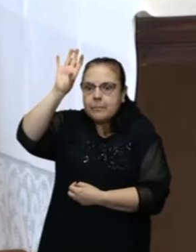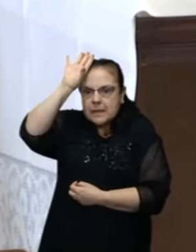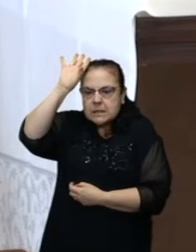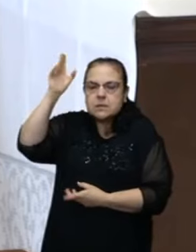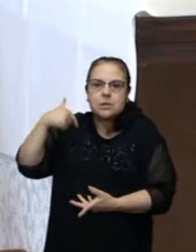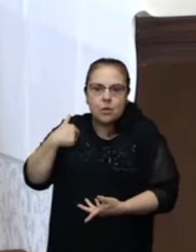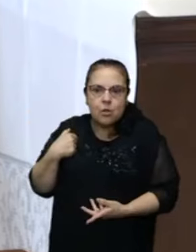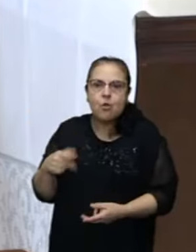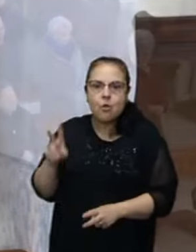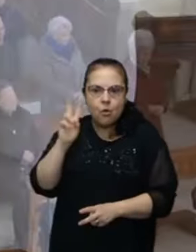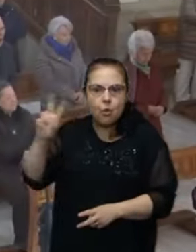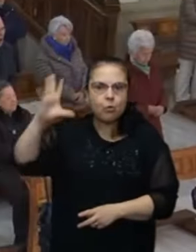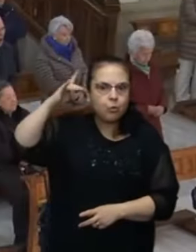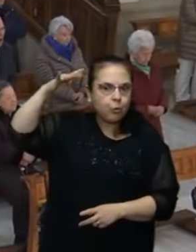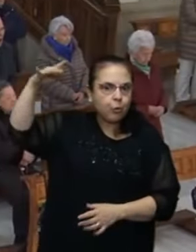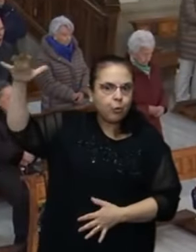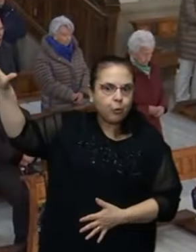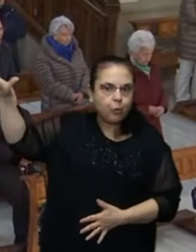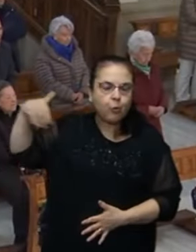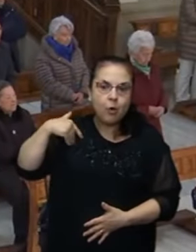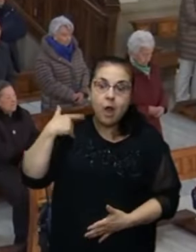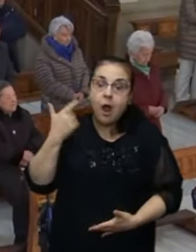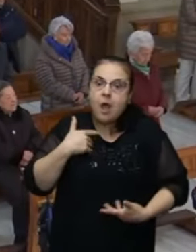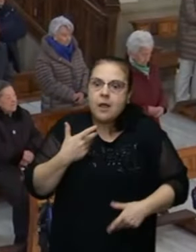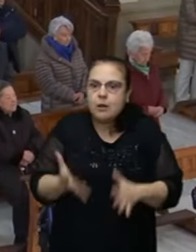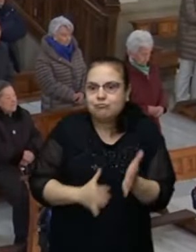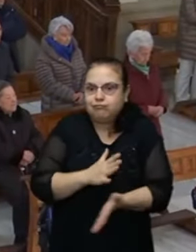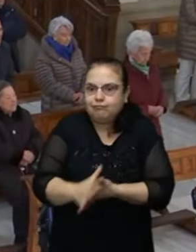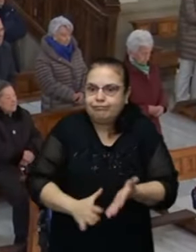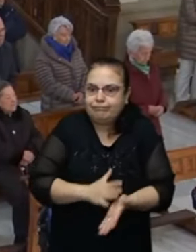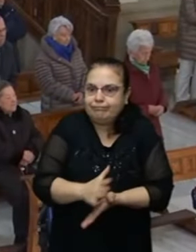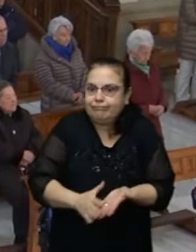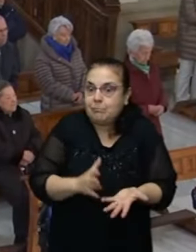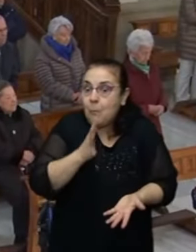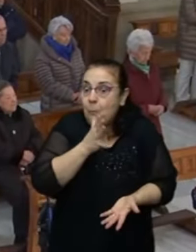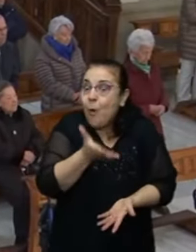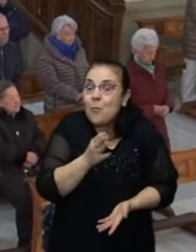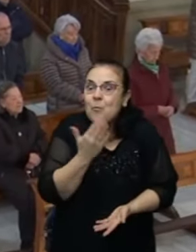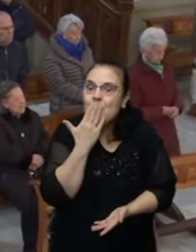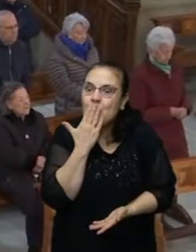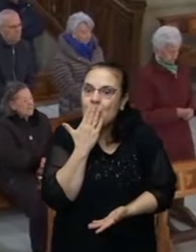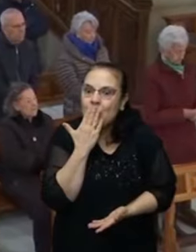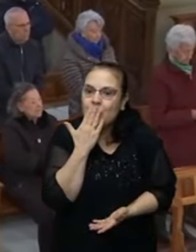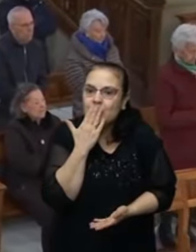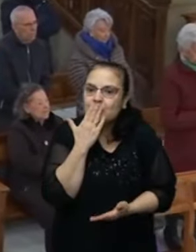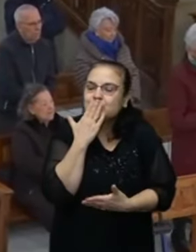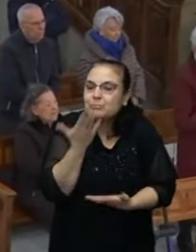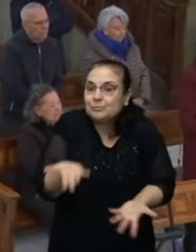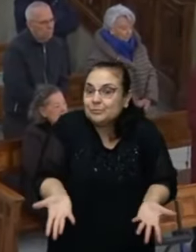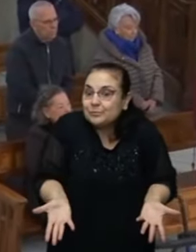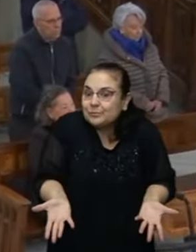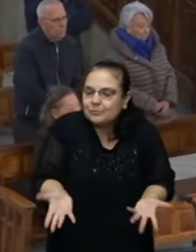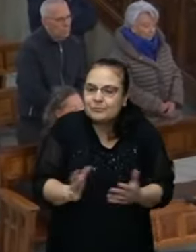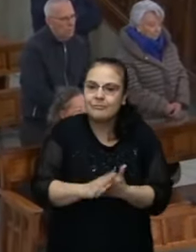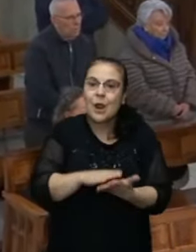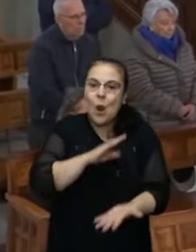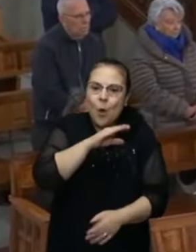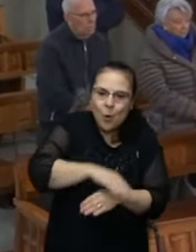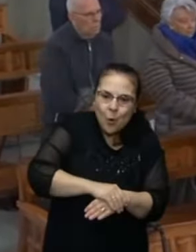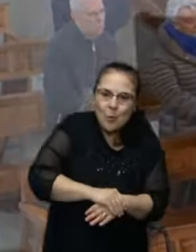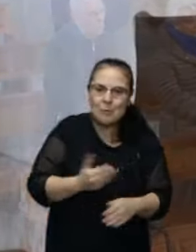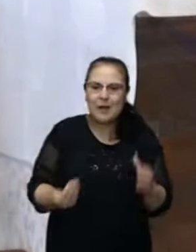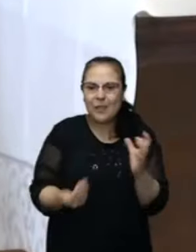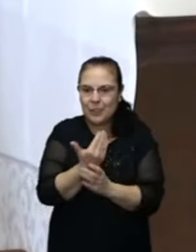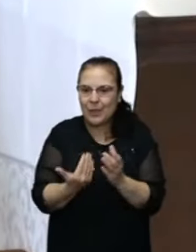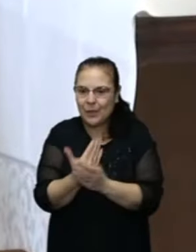santuario. Él les hablaba por señas, porque seguía mudo. Al cumplirse los días de su